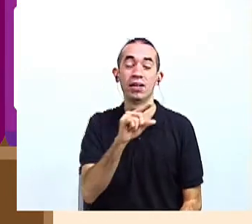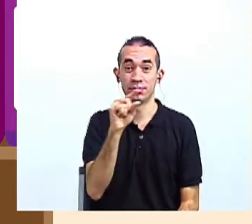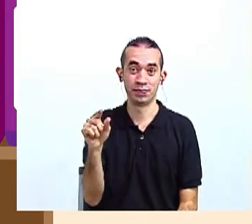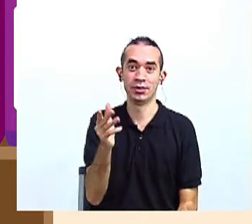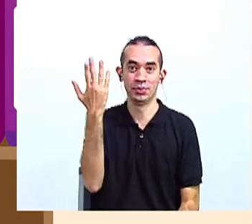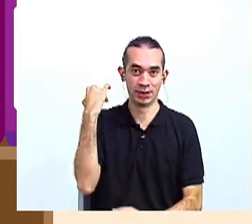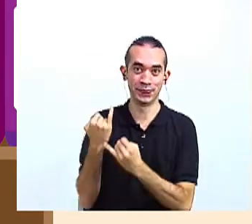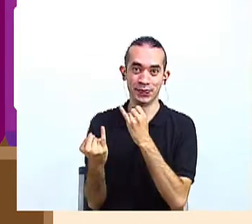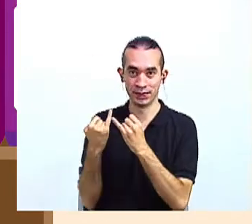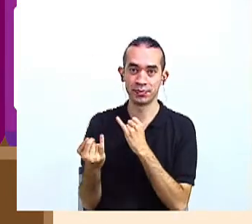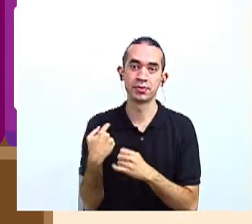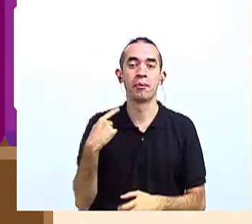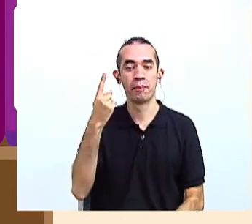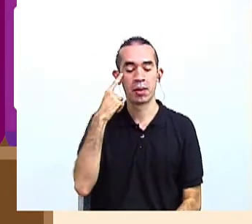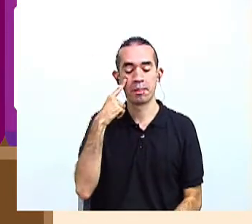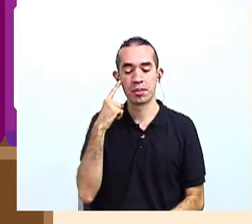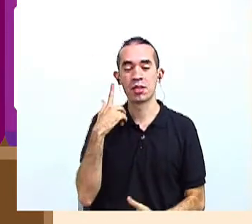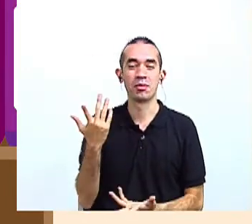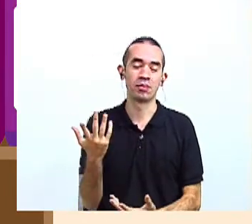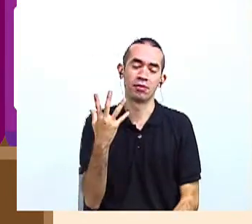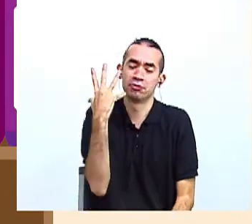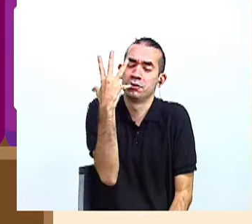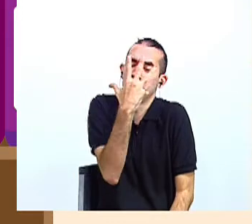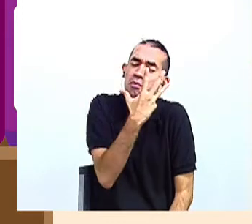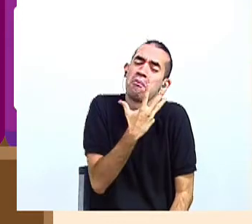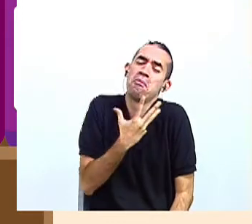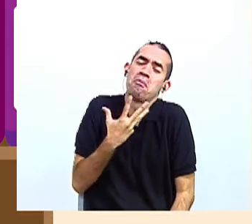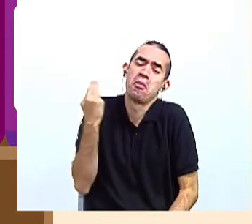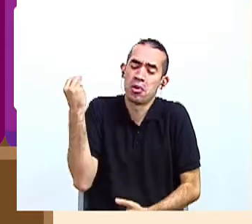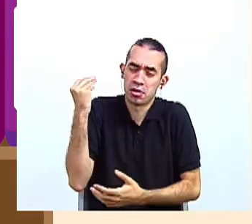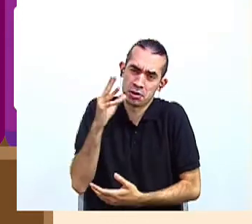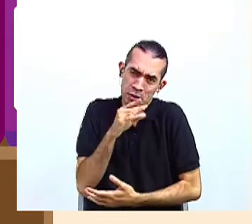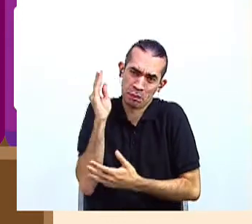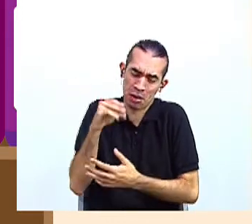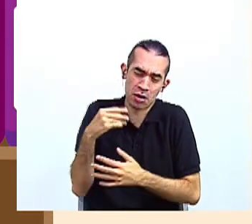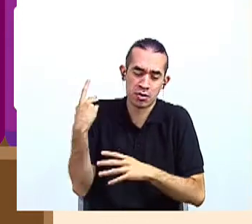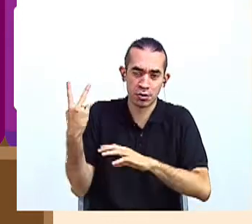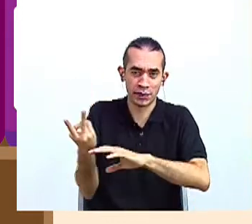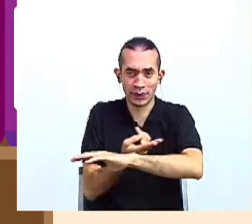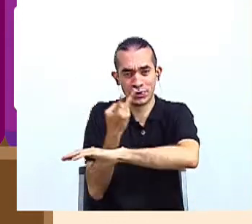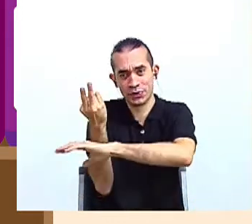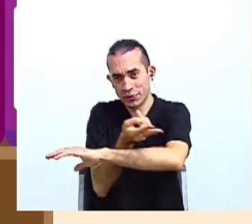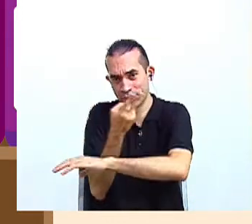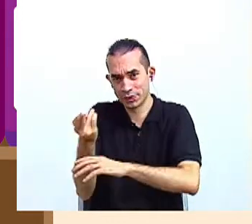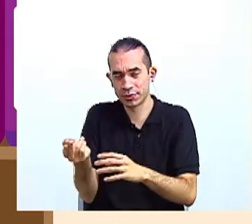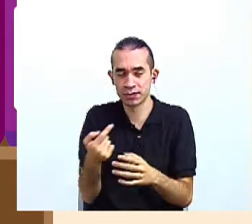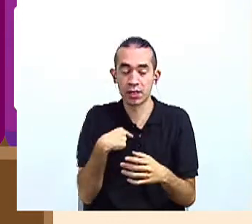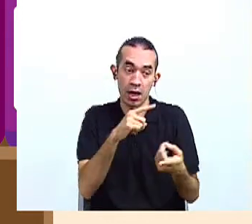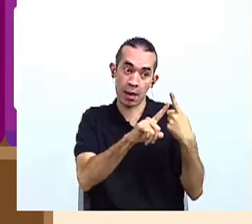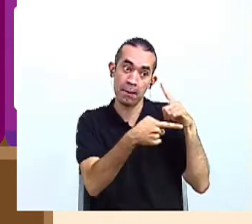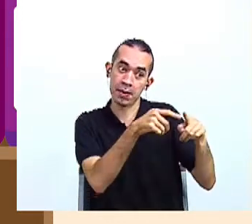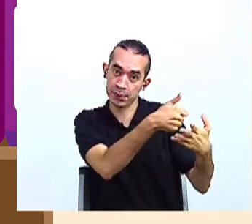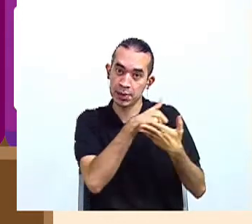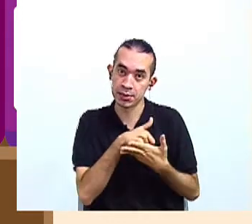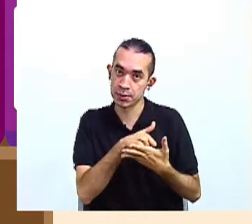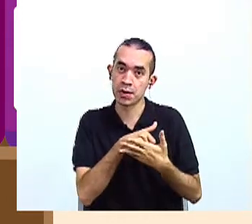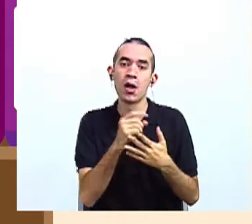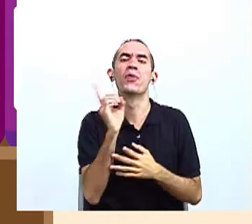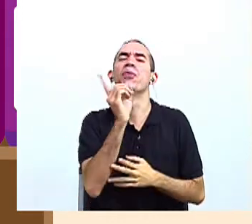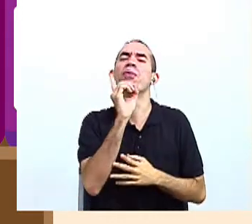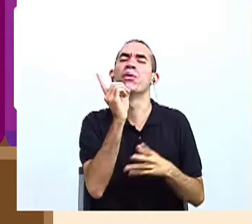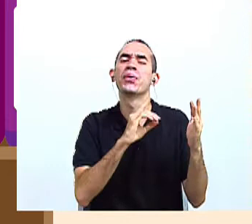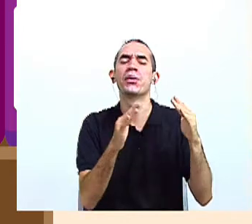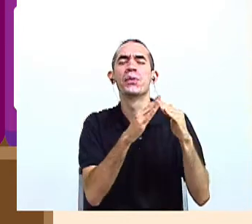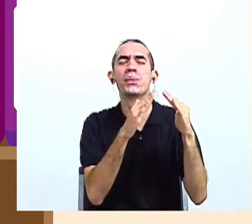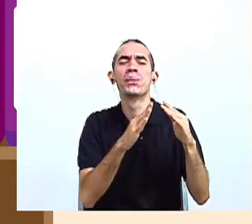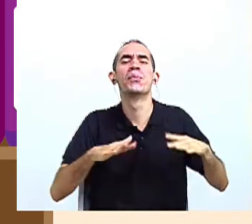anterior llevé mi mascota, mi hermosa mascota, a que se cortara el cabello. Y le pedí a una amiga que me ayudara, sí, que me diera la dirección de un